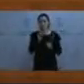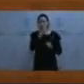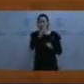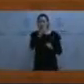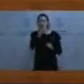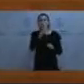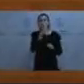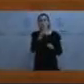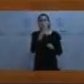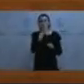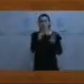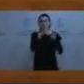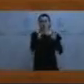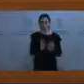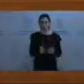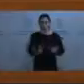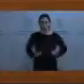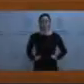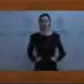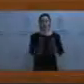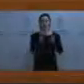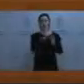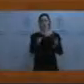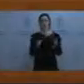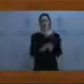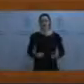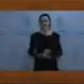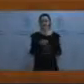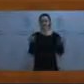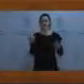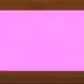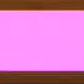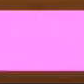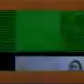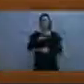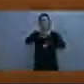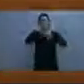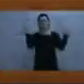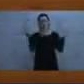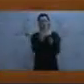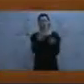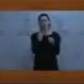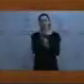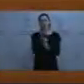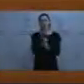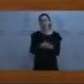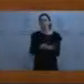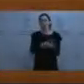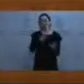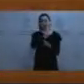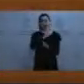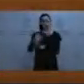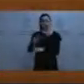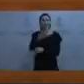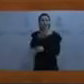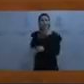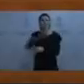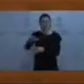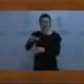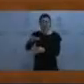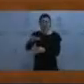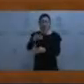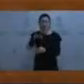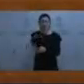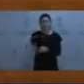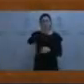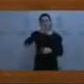pública de empleo en 2016 con todas las plazas en concurso. En total, unas 500, se dijo entonces, y el número 500 no lo digo